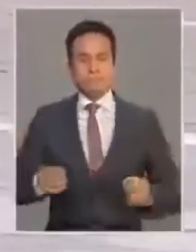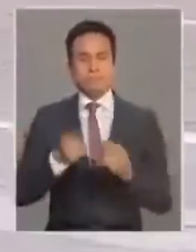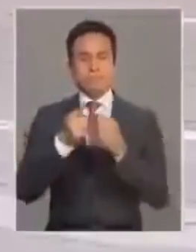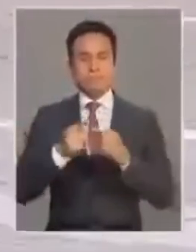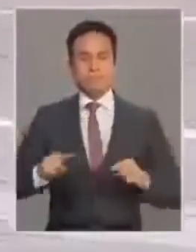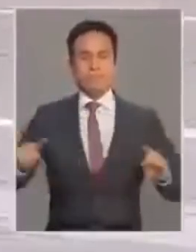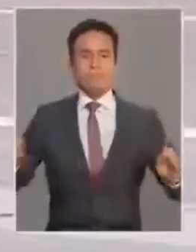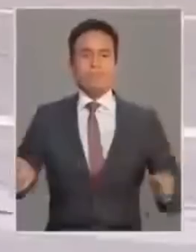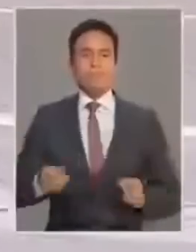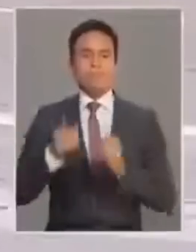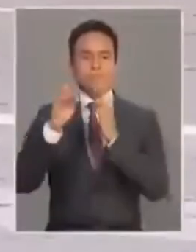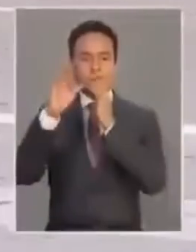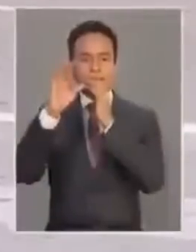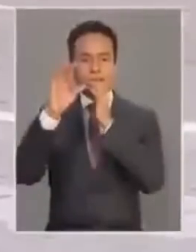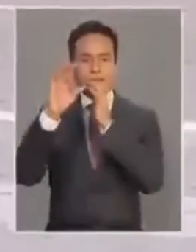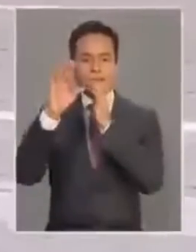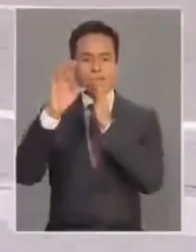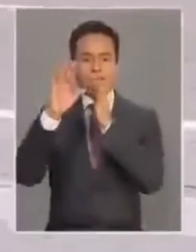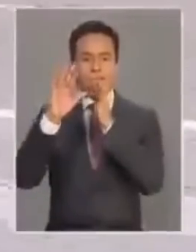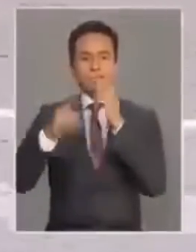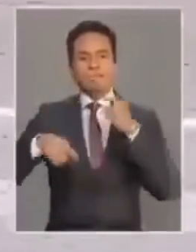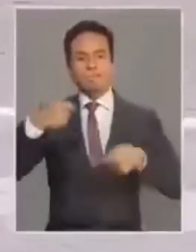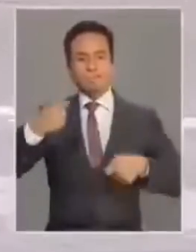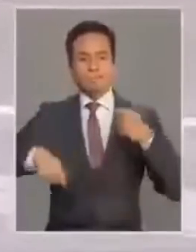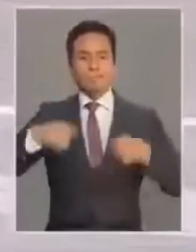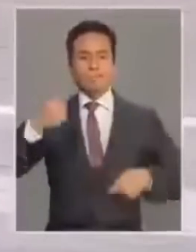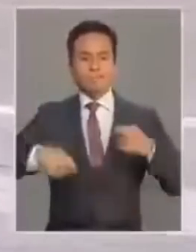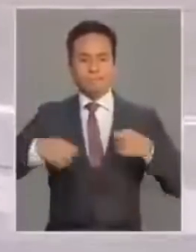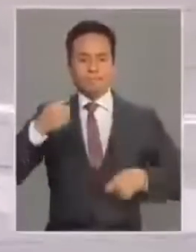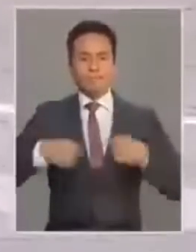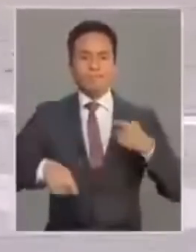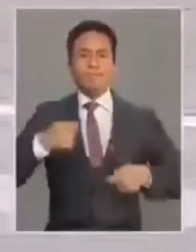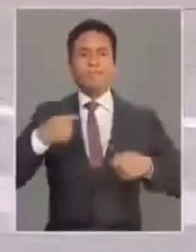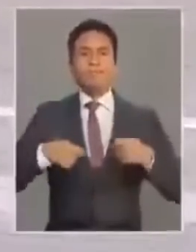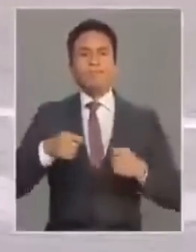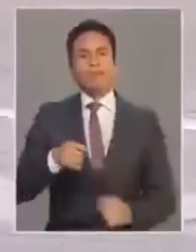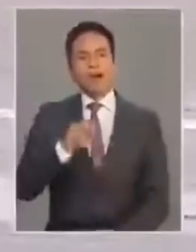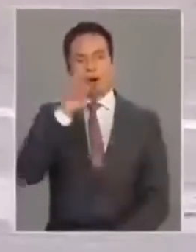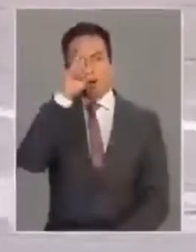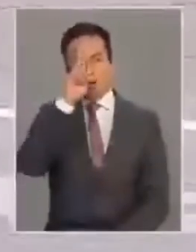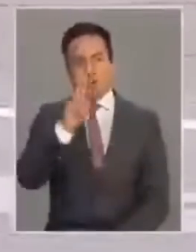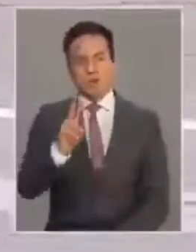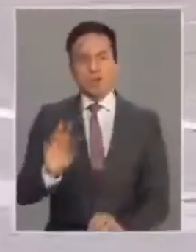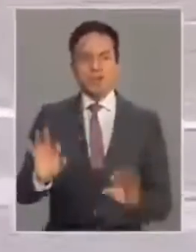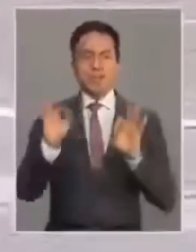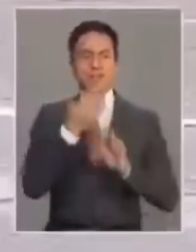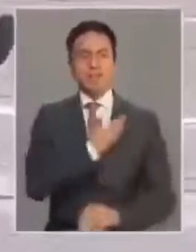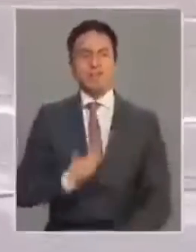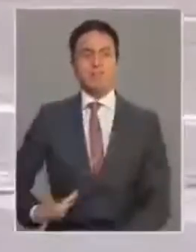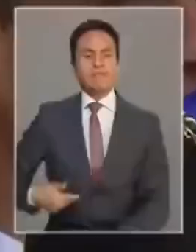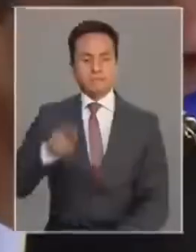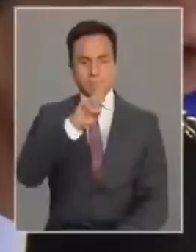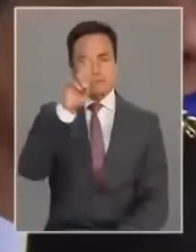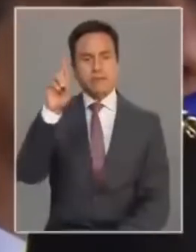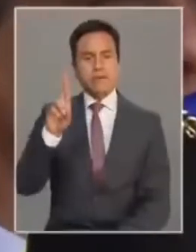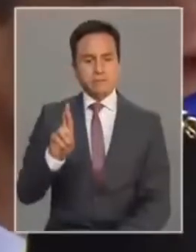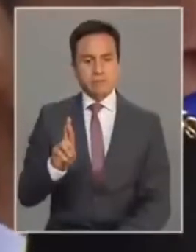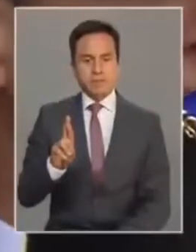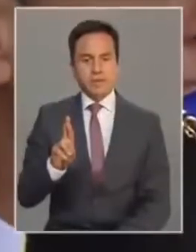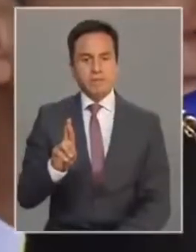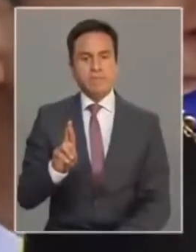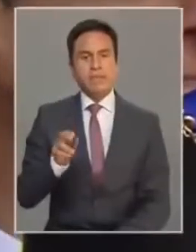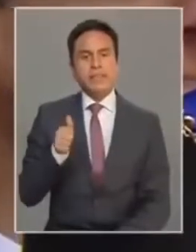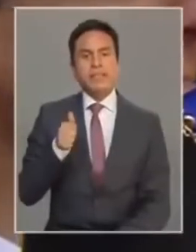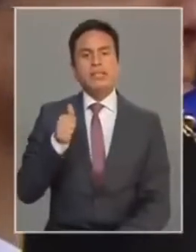Los pacos. Acá le dicen pacos, chapas y demás, pero se le misurri y cosas así. Pero... El presidente de la República,